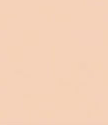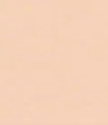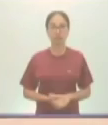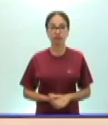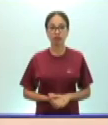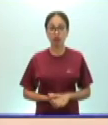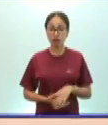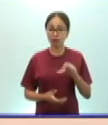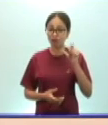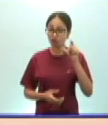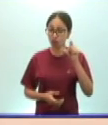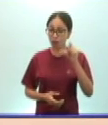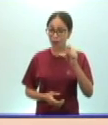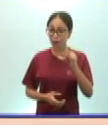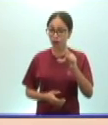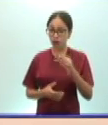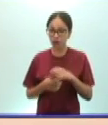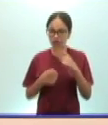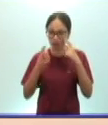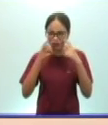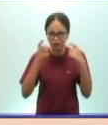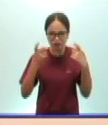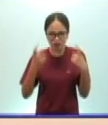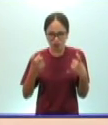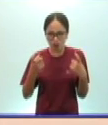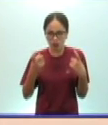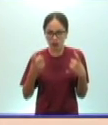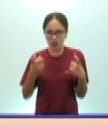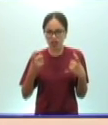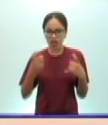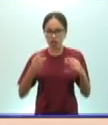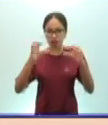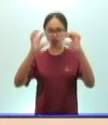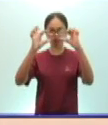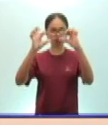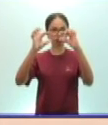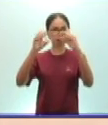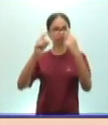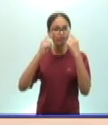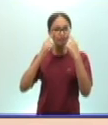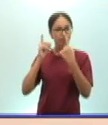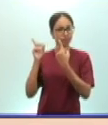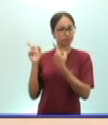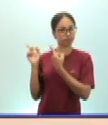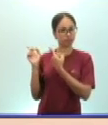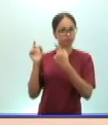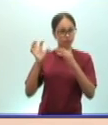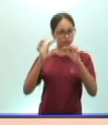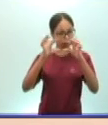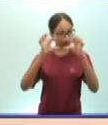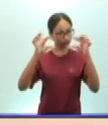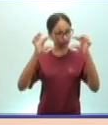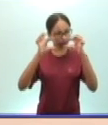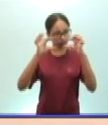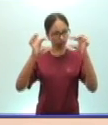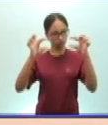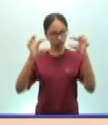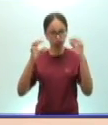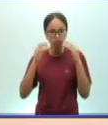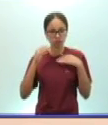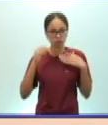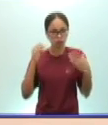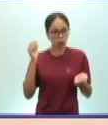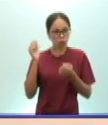Y por último, otro aspecto importante es el diagrama de flujo. ¿Cómo realizar el diagrama de flujo para cada operación?